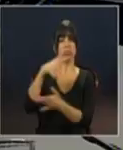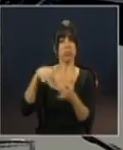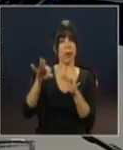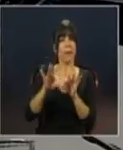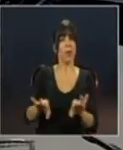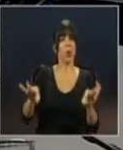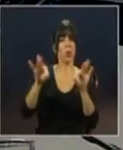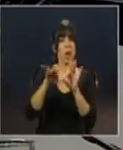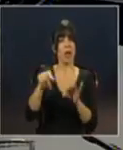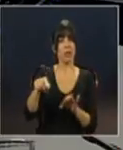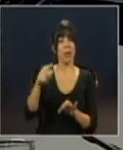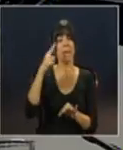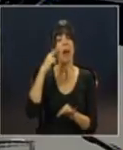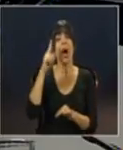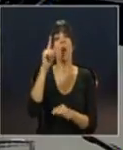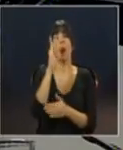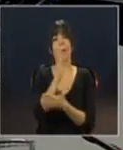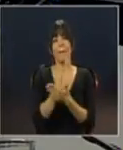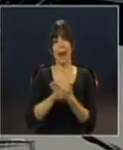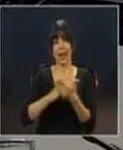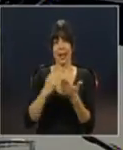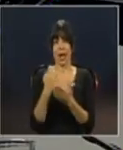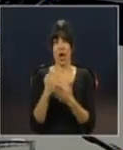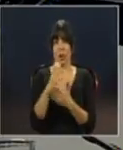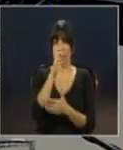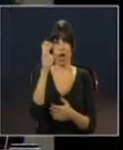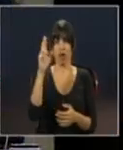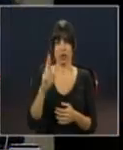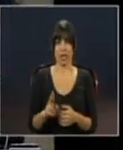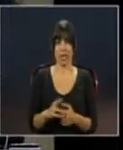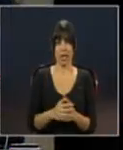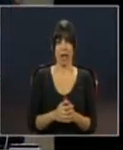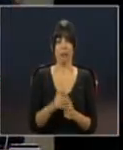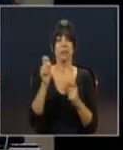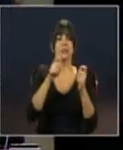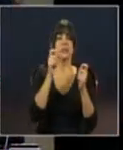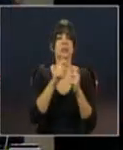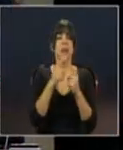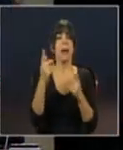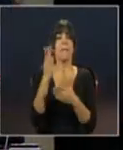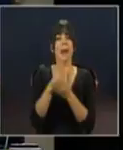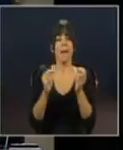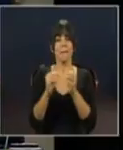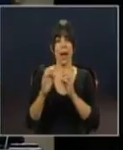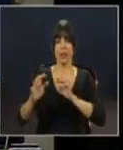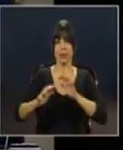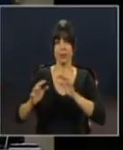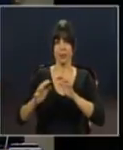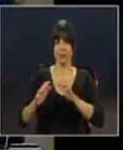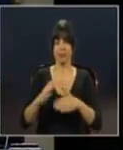importante para una parte de la economía costarricense, precisamente para la más dinámica y